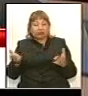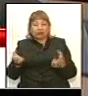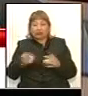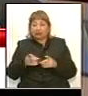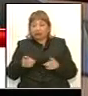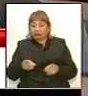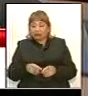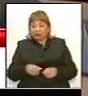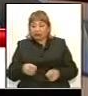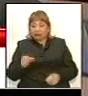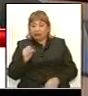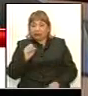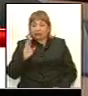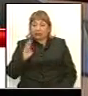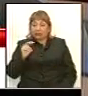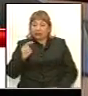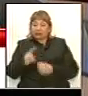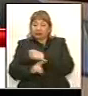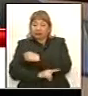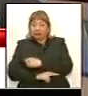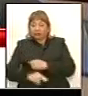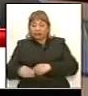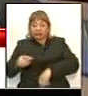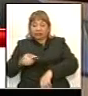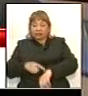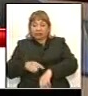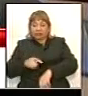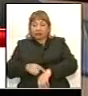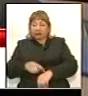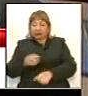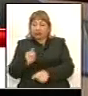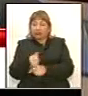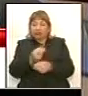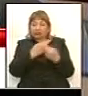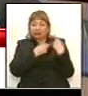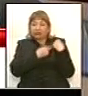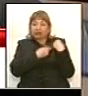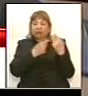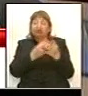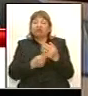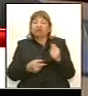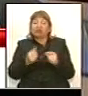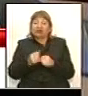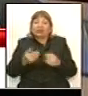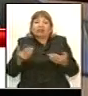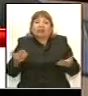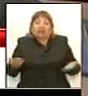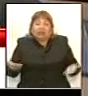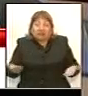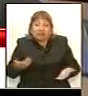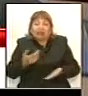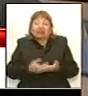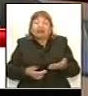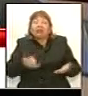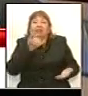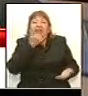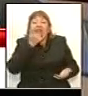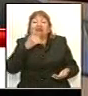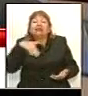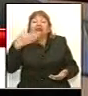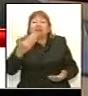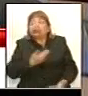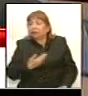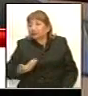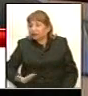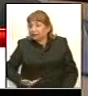de gobierno subnacionales al momento de hacer sus cargos de confianza? Pero peor, ¿qué es lo que va a pasar el gobierno si no tiene